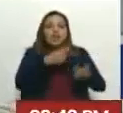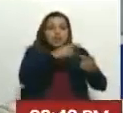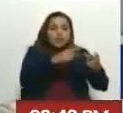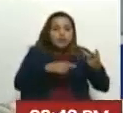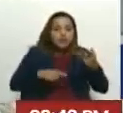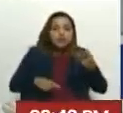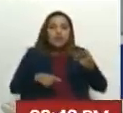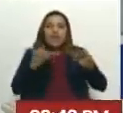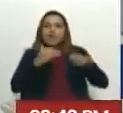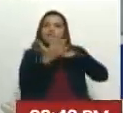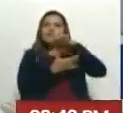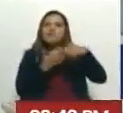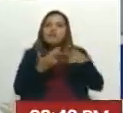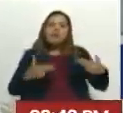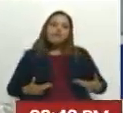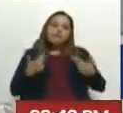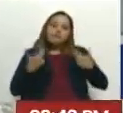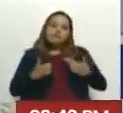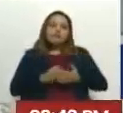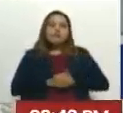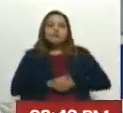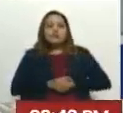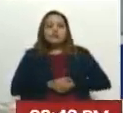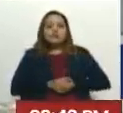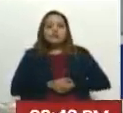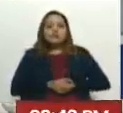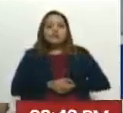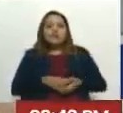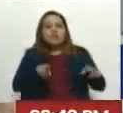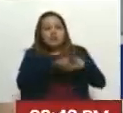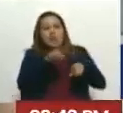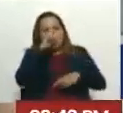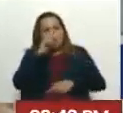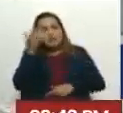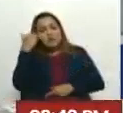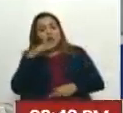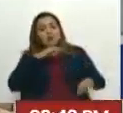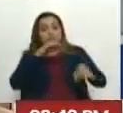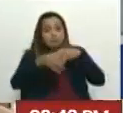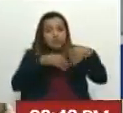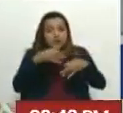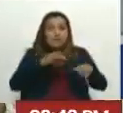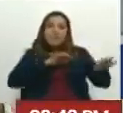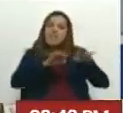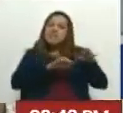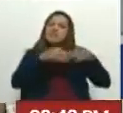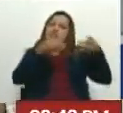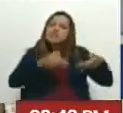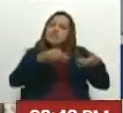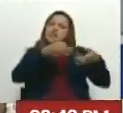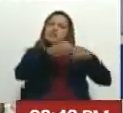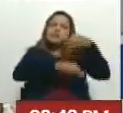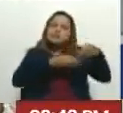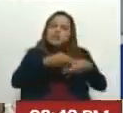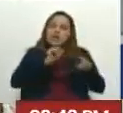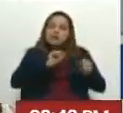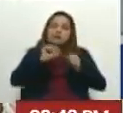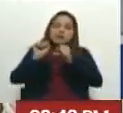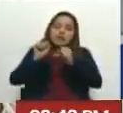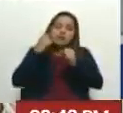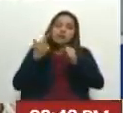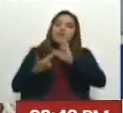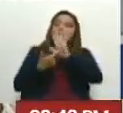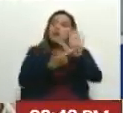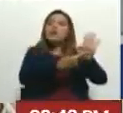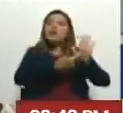las problemáticas del ser humano, que igualmente que dije el año pasado, el teatro siempre habla de esto, ¿no? Trata siempre de confrontar los problemas de las